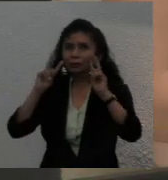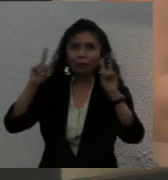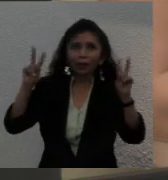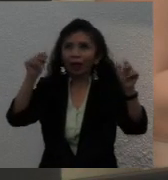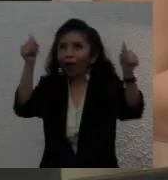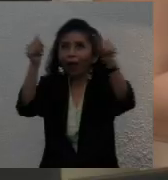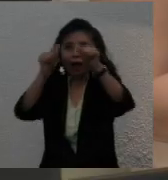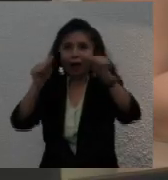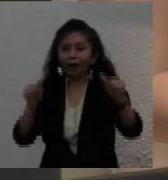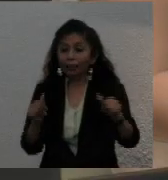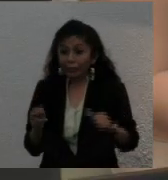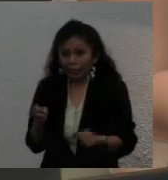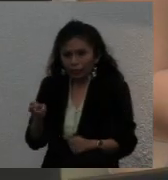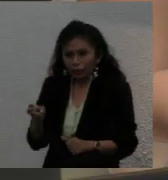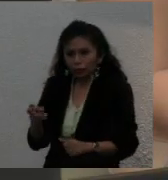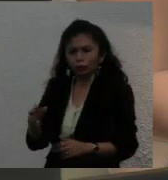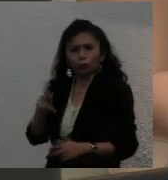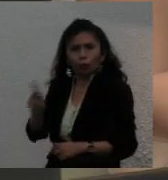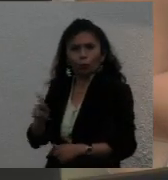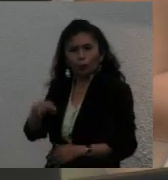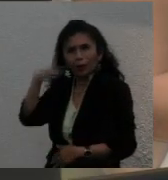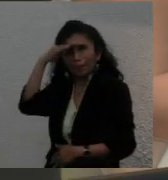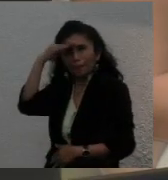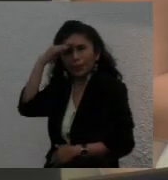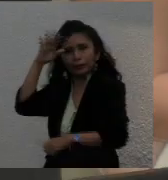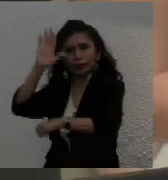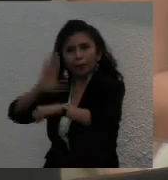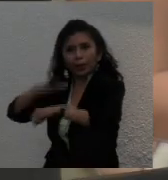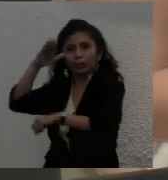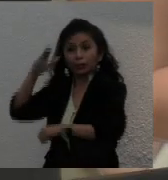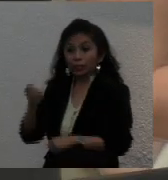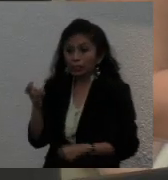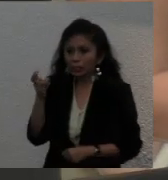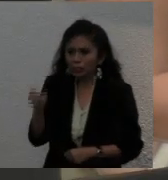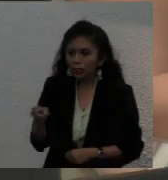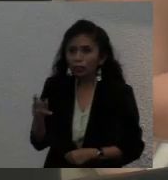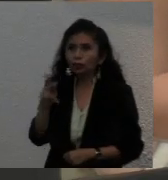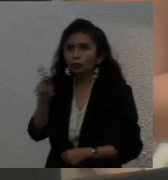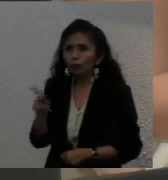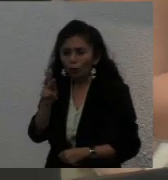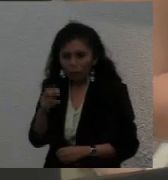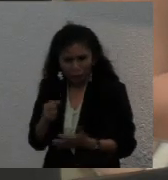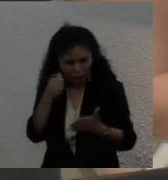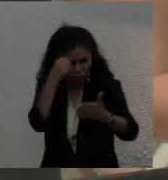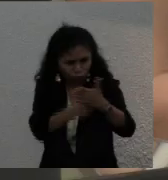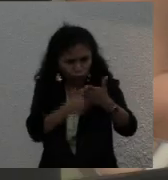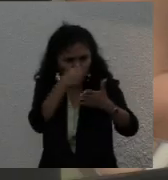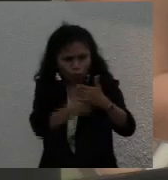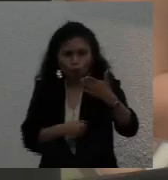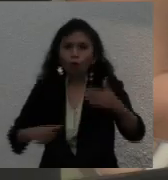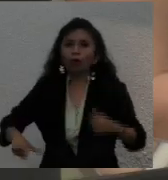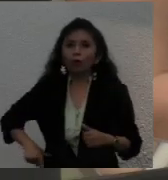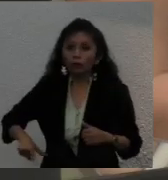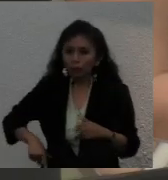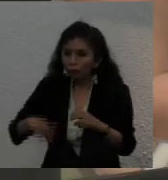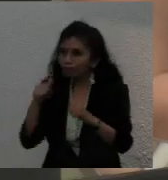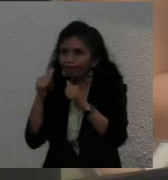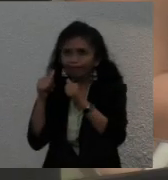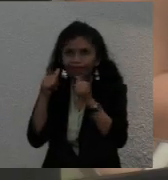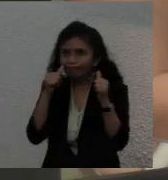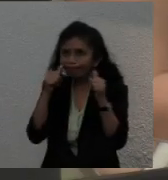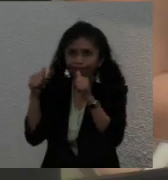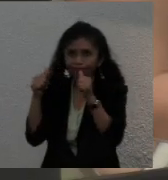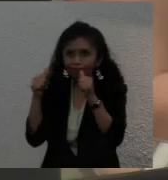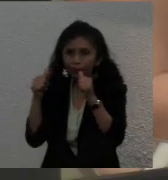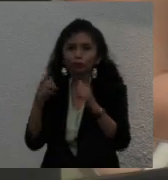es un pueblo que piensa más, y quien piensa más es más exigente con quien le gobierna y está más atento a los abusos del